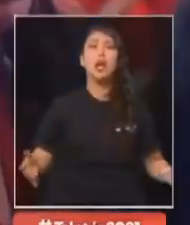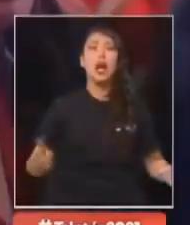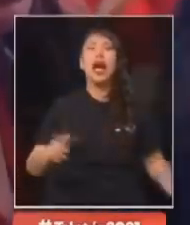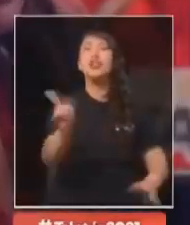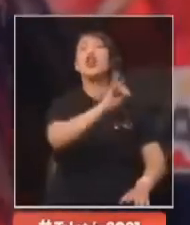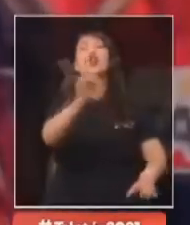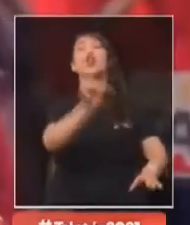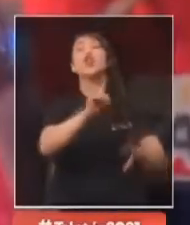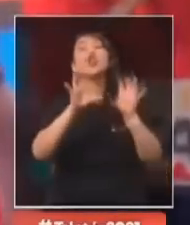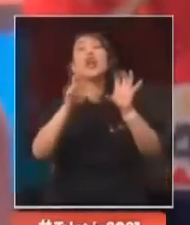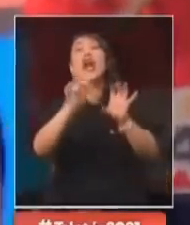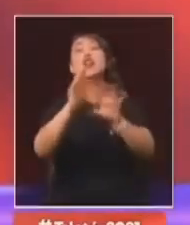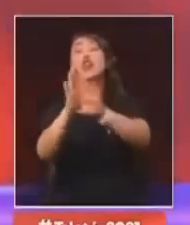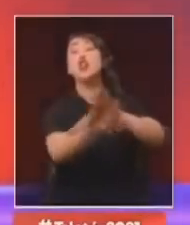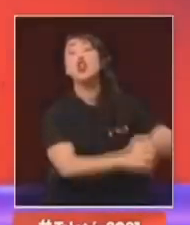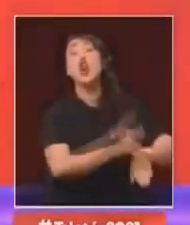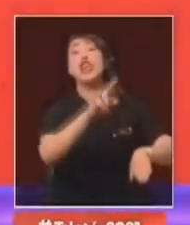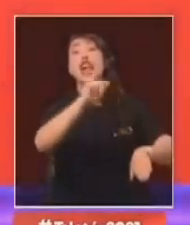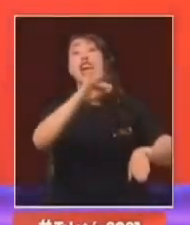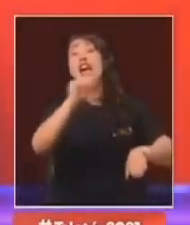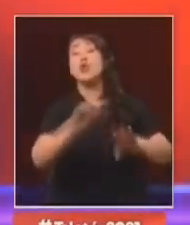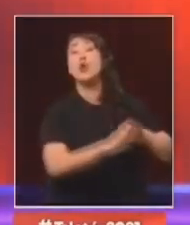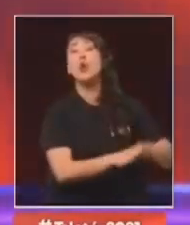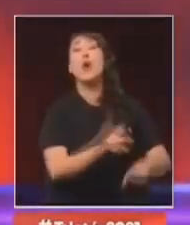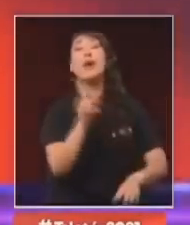Por la roja.